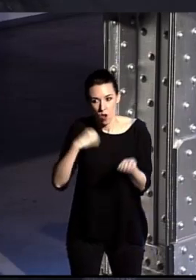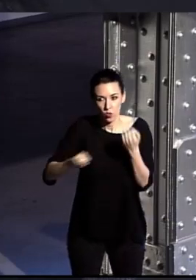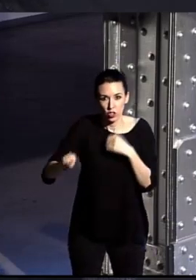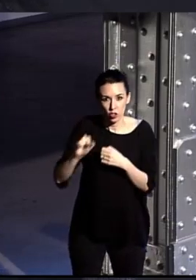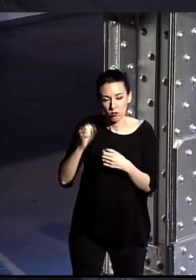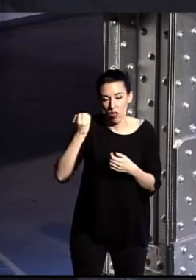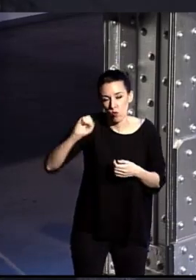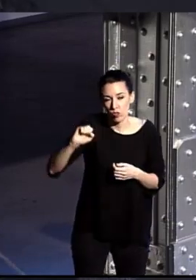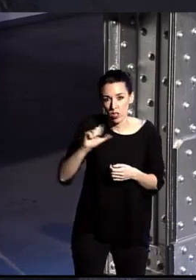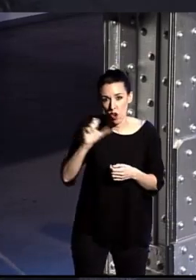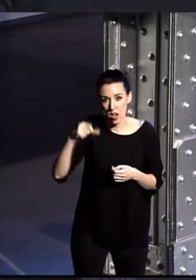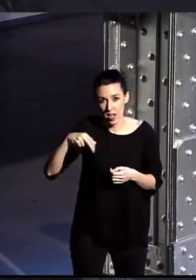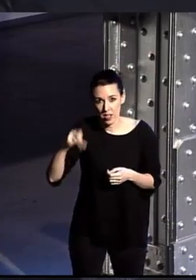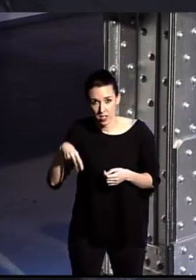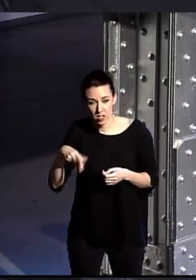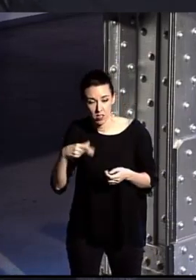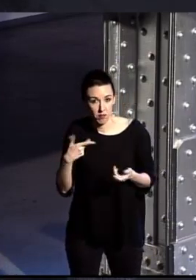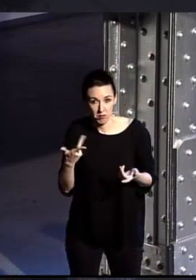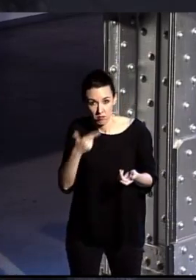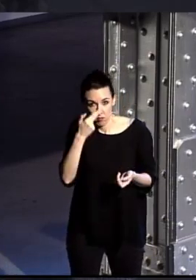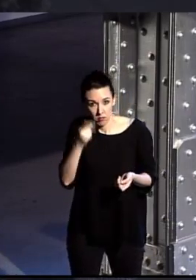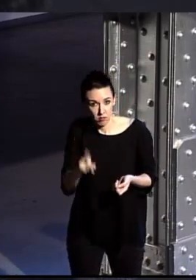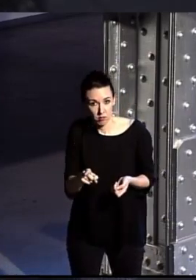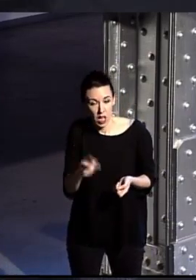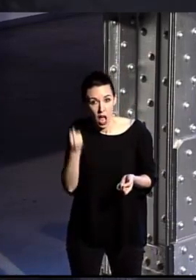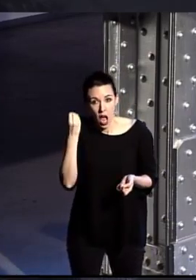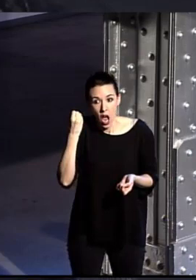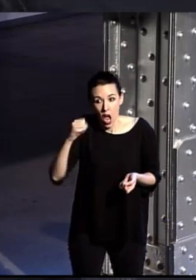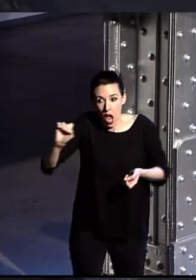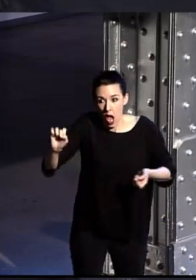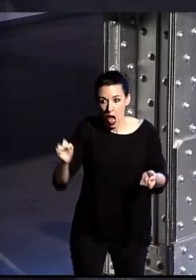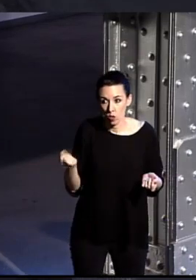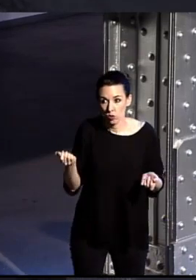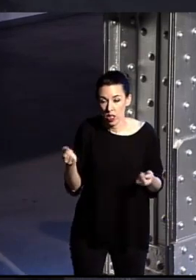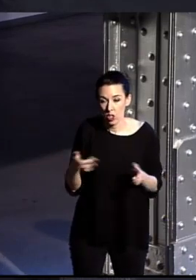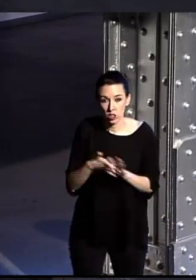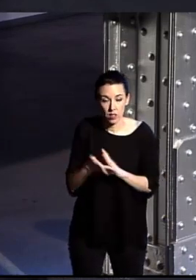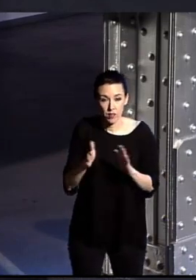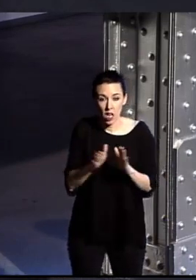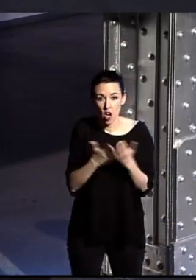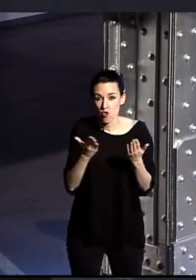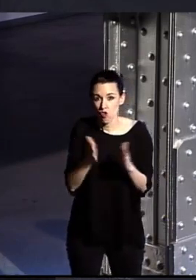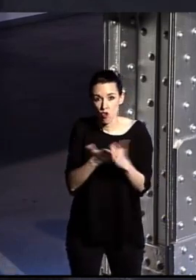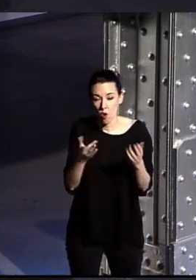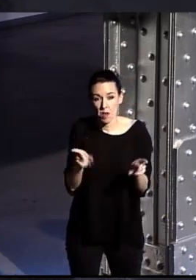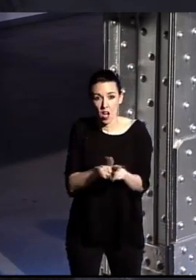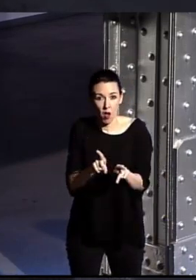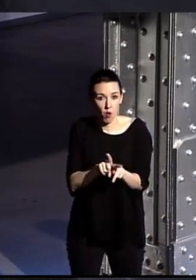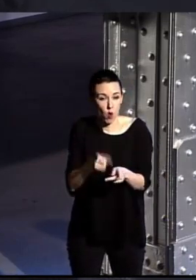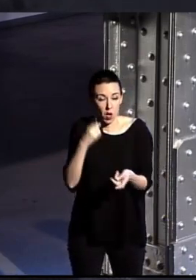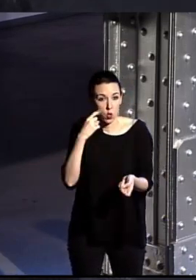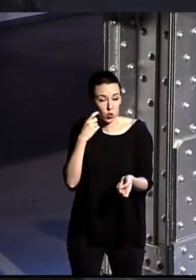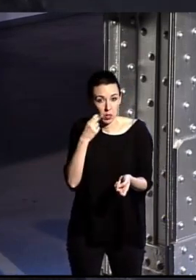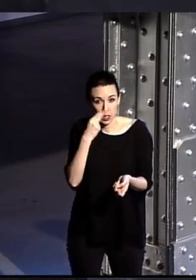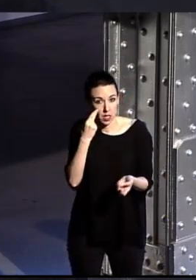Karenin no habría tenido interés ninguno. Quiero decir, un adulterio de Karenin es una novela, habría sido una novela costumbrista sin